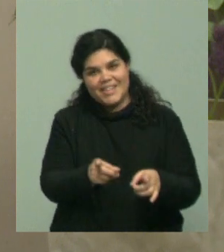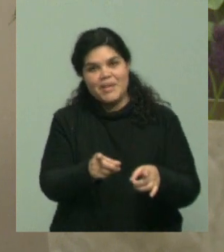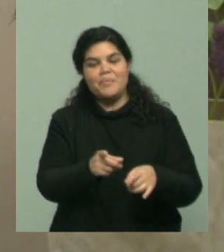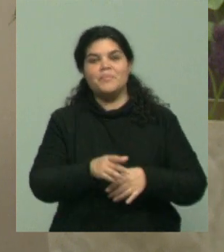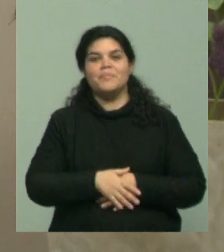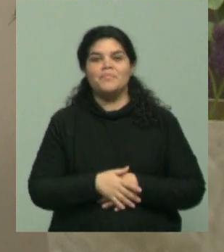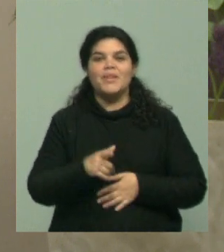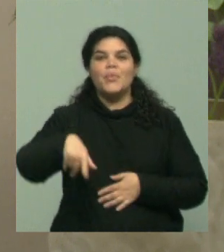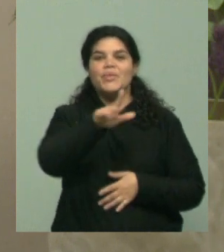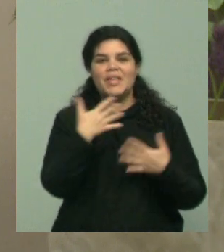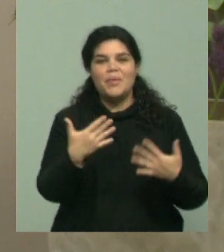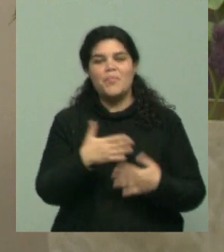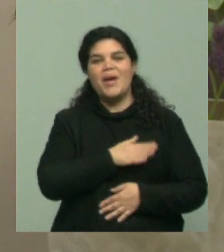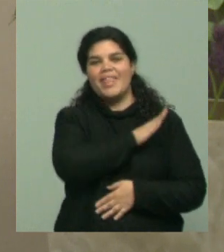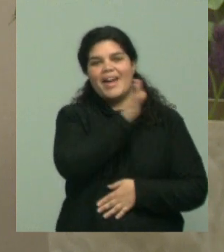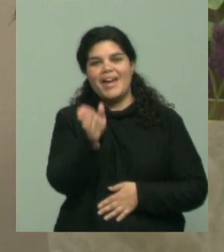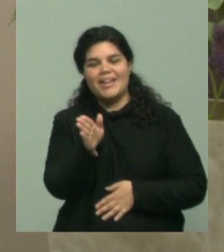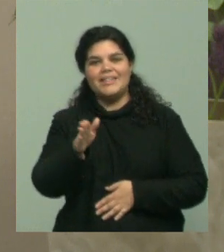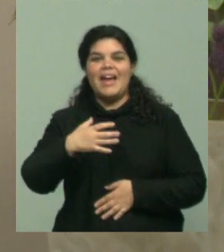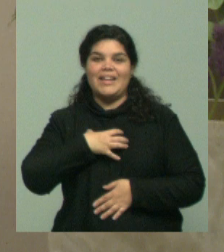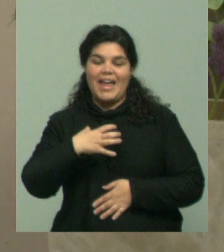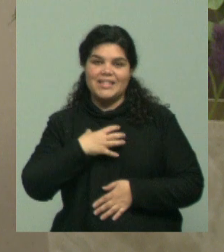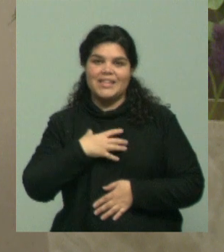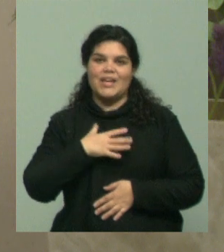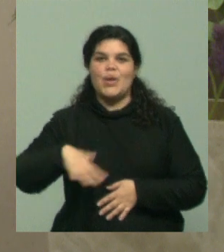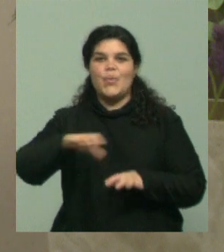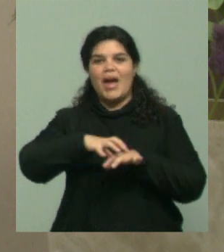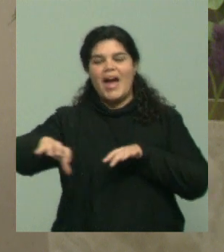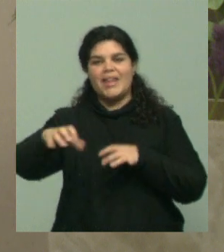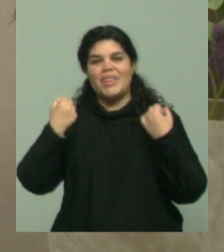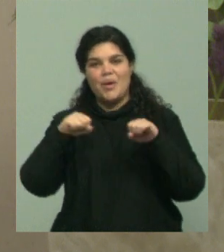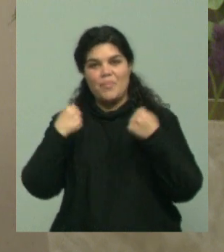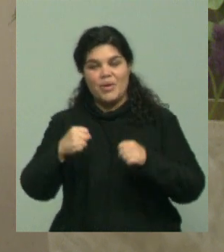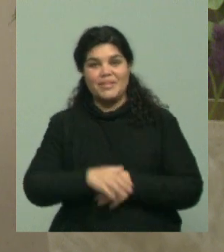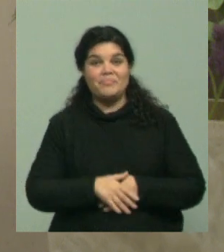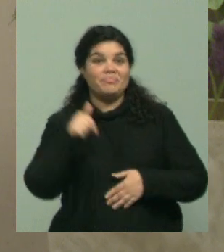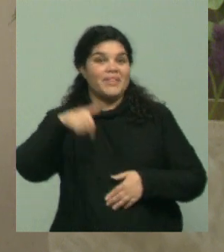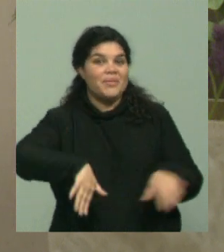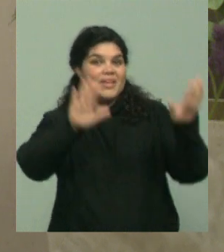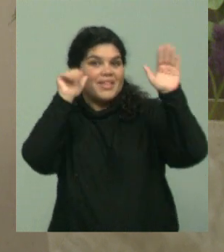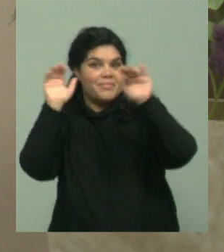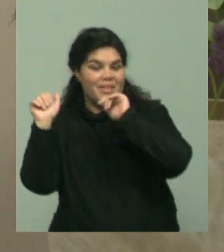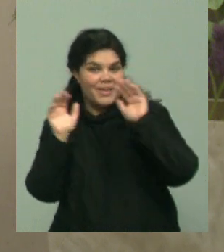a las clases de yoga en el área de deportes de la Universidad Nacional de Cuyo. Nos despedimos, que